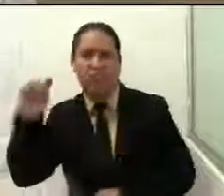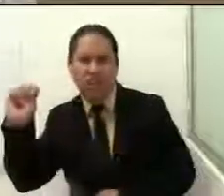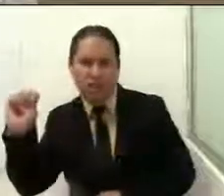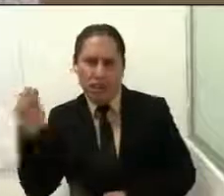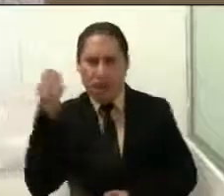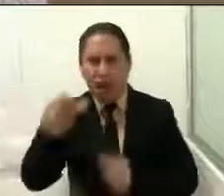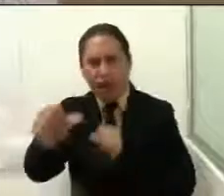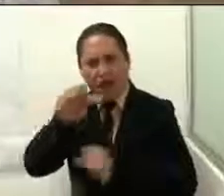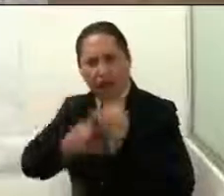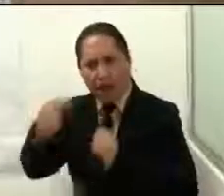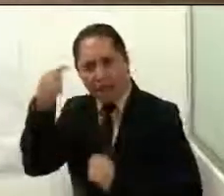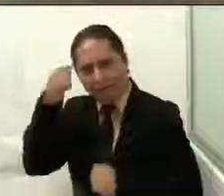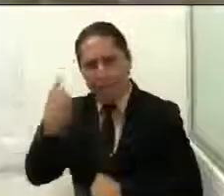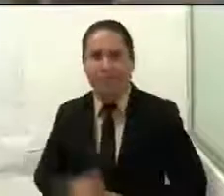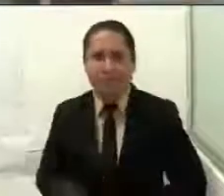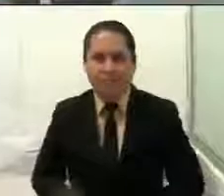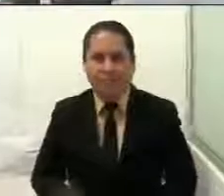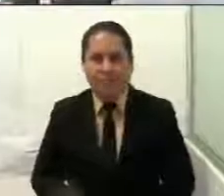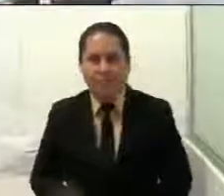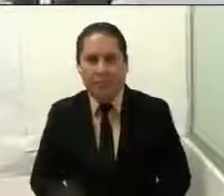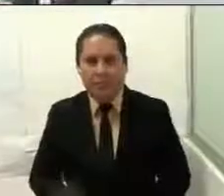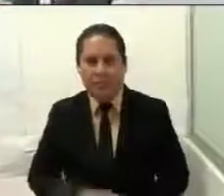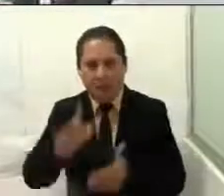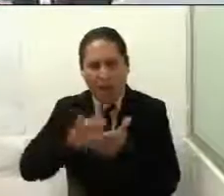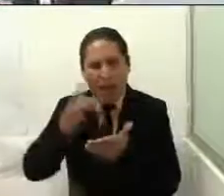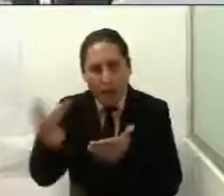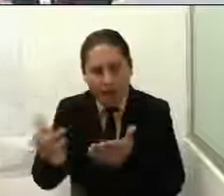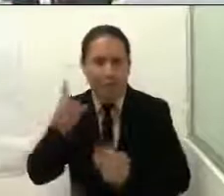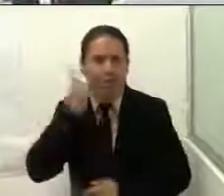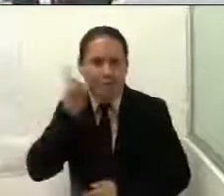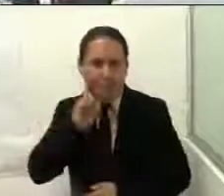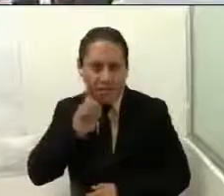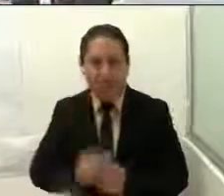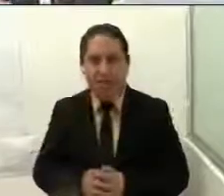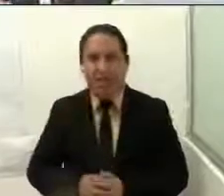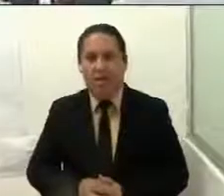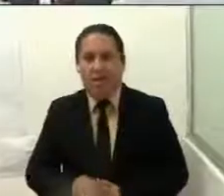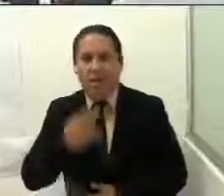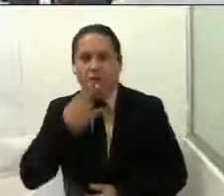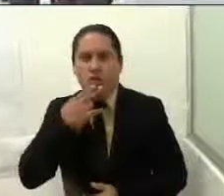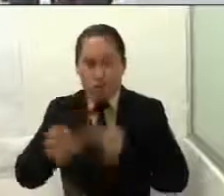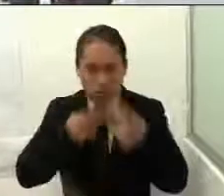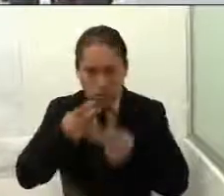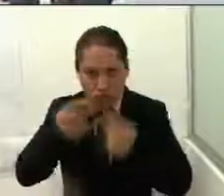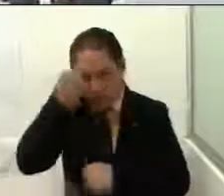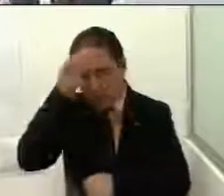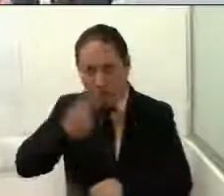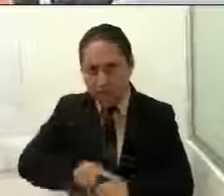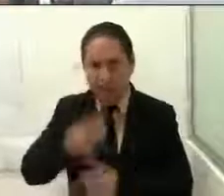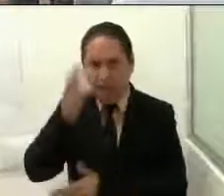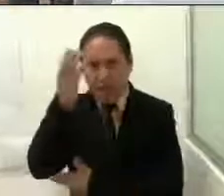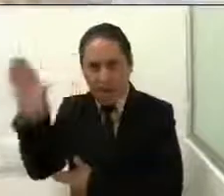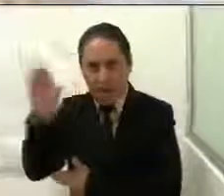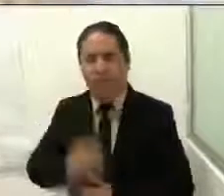dependencia muchas gracias gracias diputada elizabeth tiene el uso de la palabra el secretario del campo